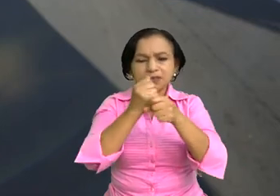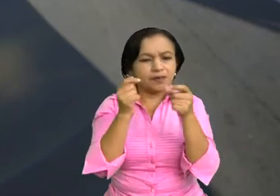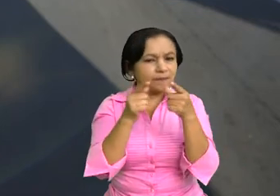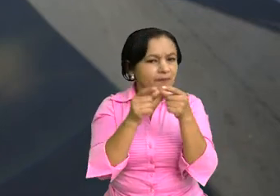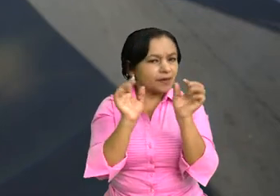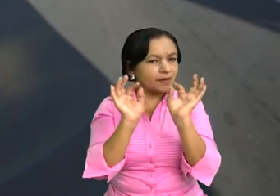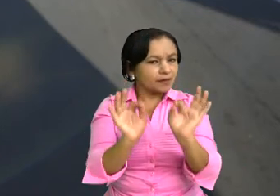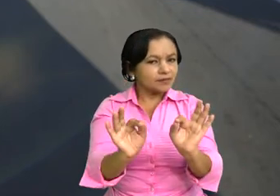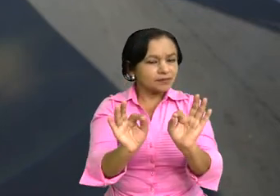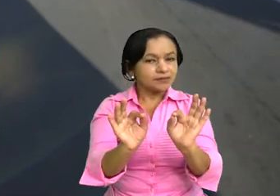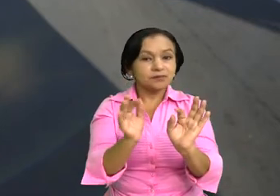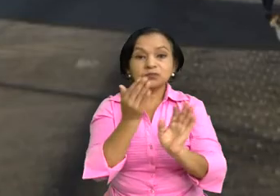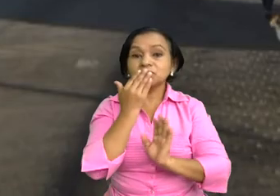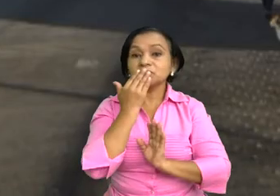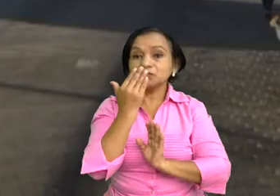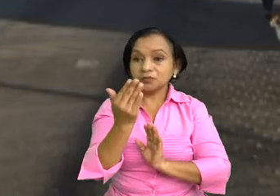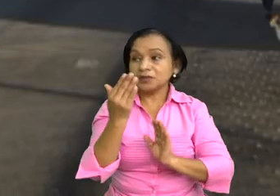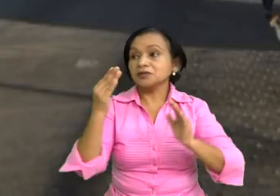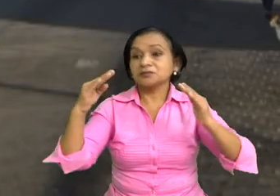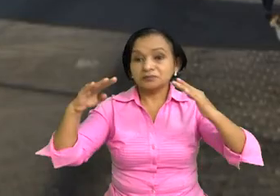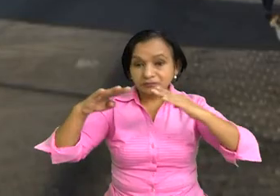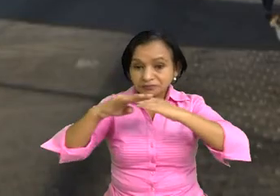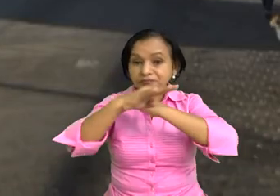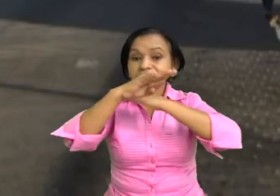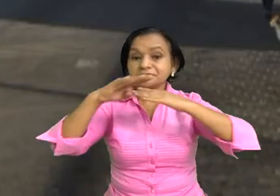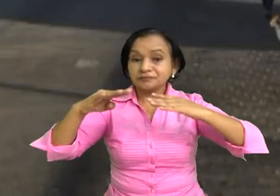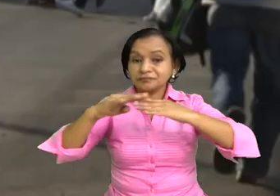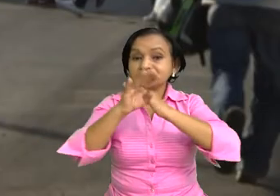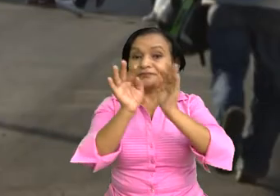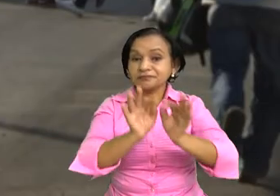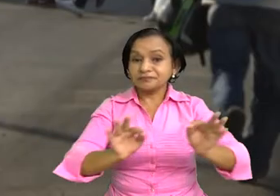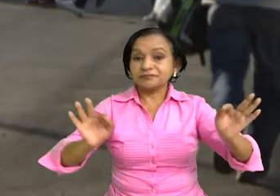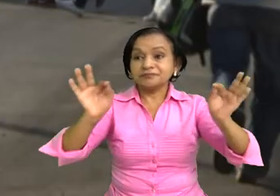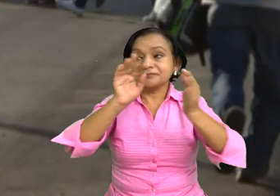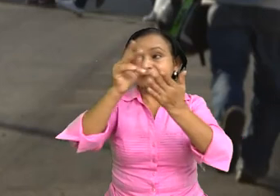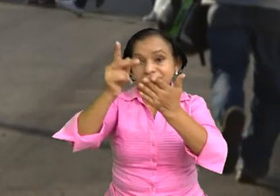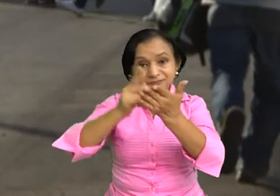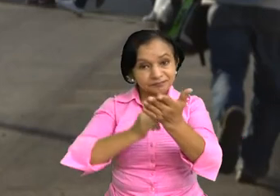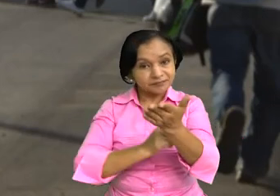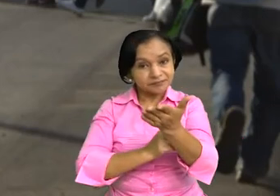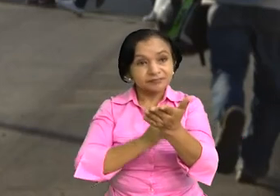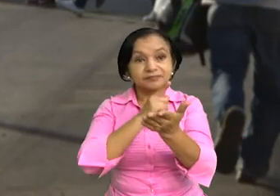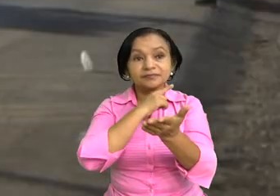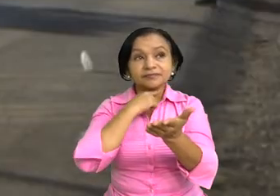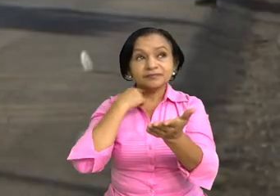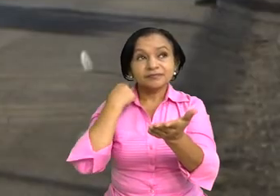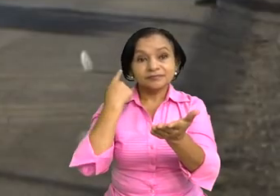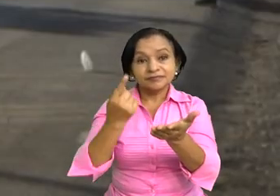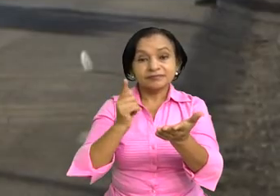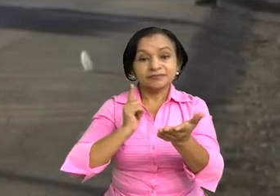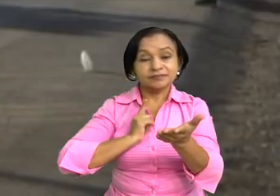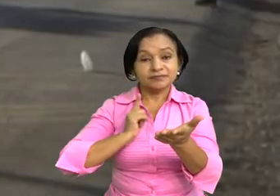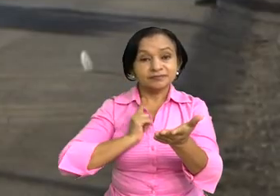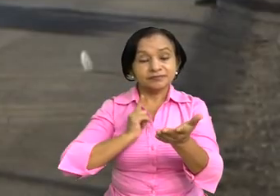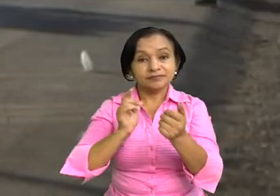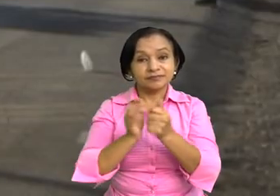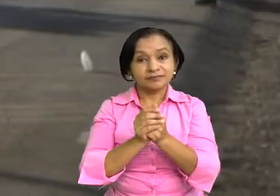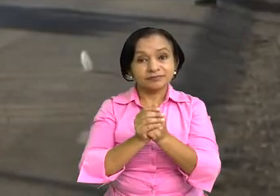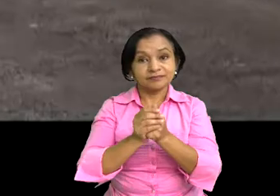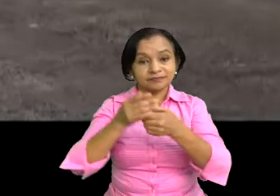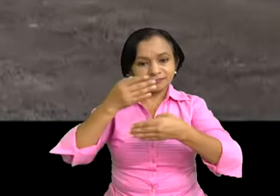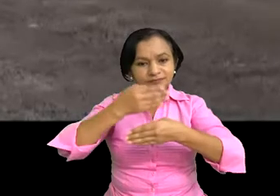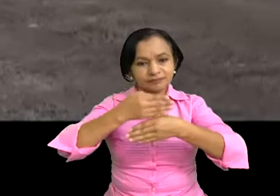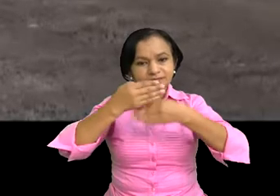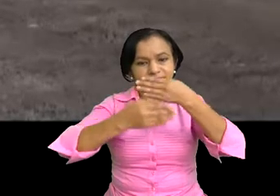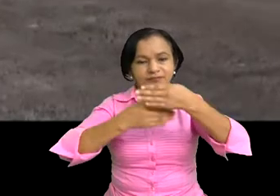sido un impacto muy positivo la inauguración de este importantísimo proyecto, ¿verdad? Que incluye, por supuesto, la construcción